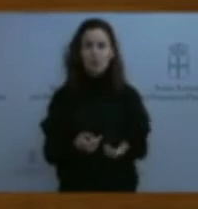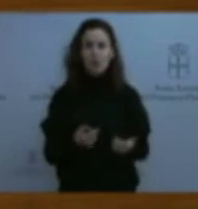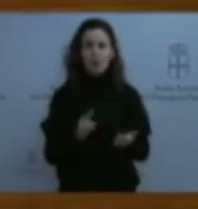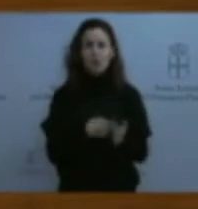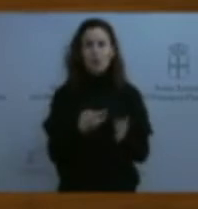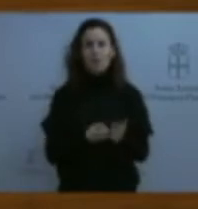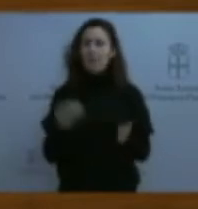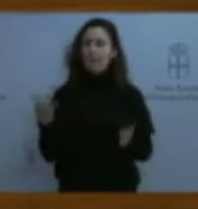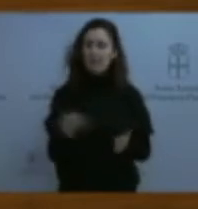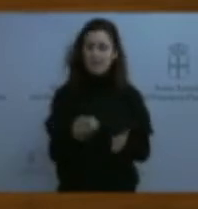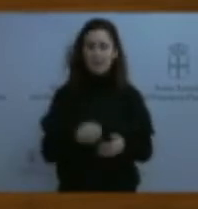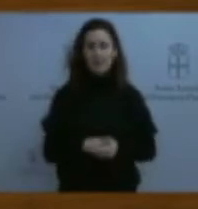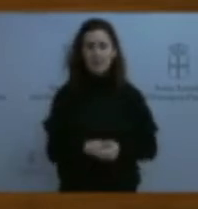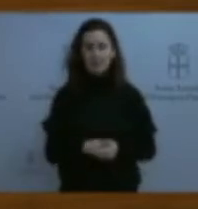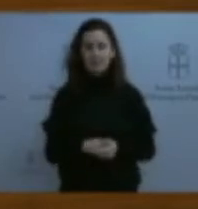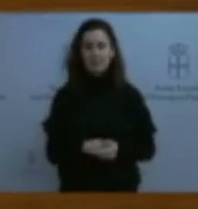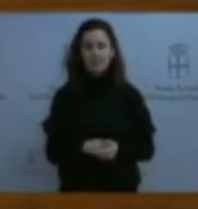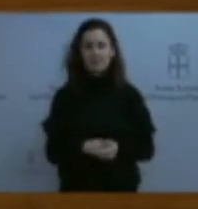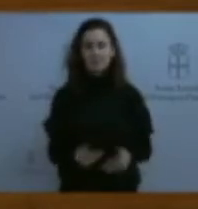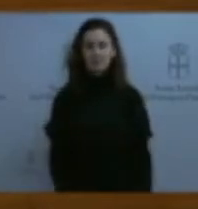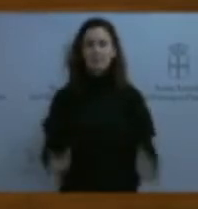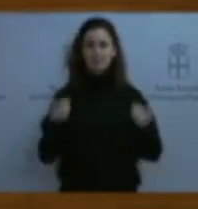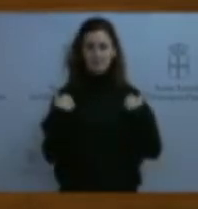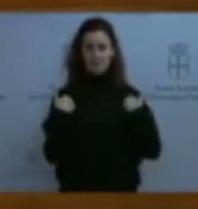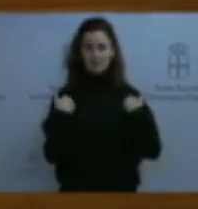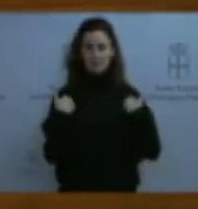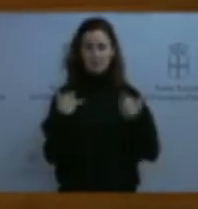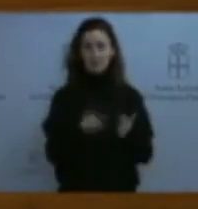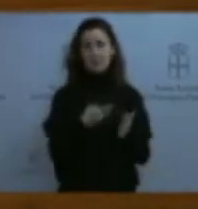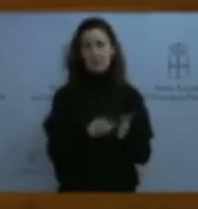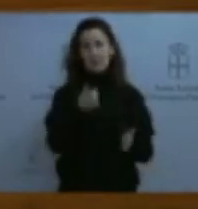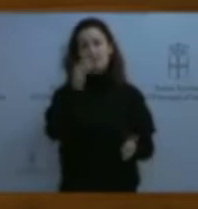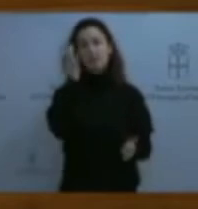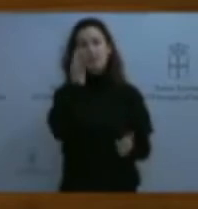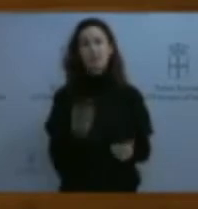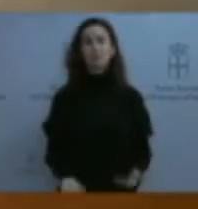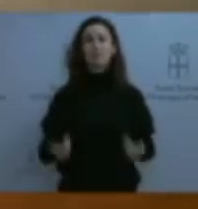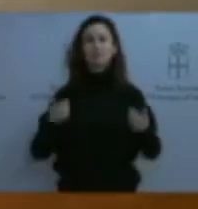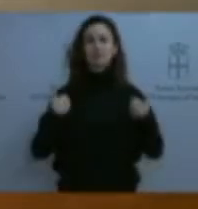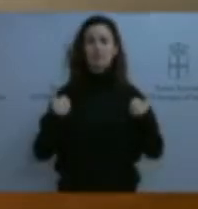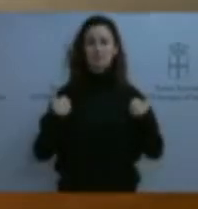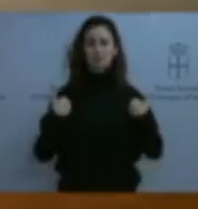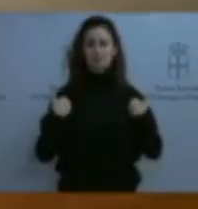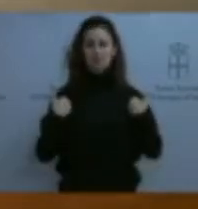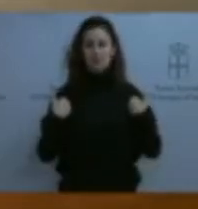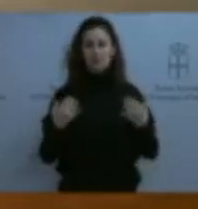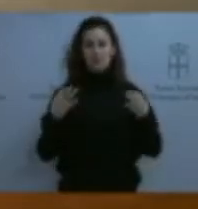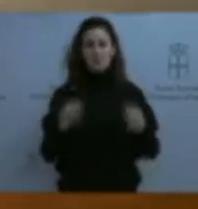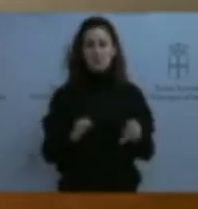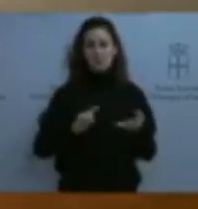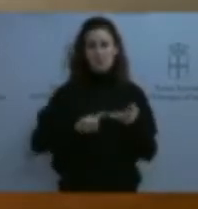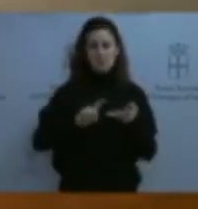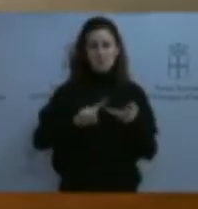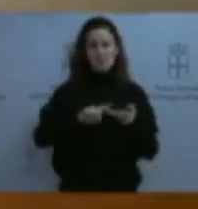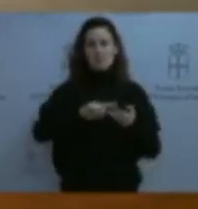técnico, que sea el responsable, arquitecta técnico, que sea el responsable de todas estas